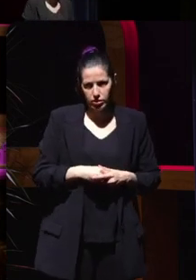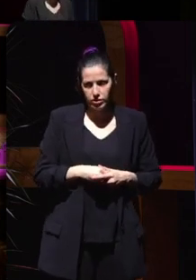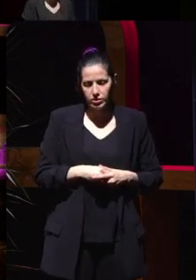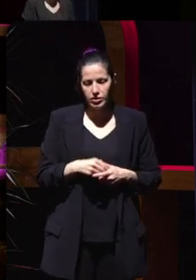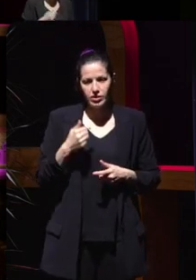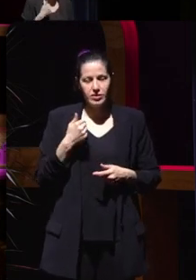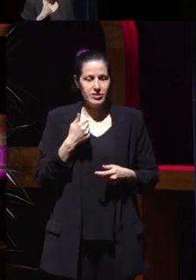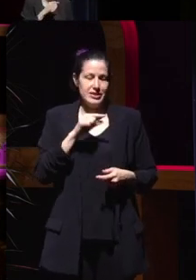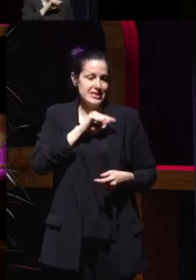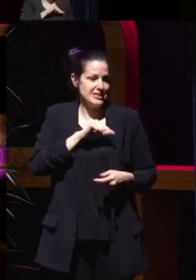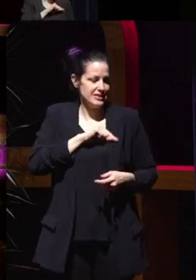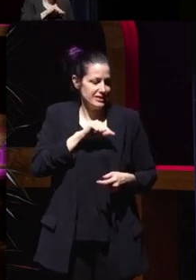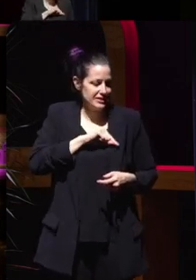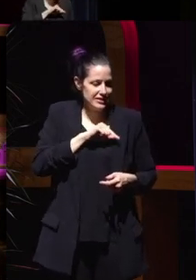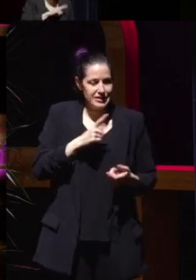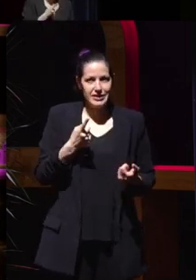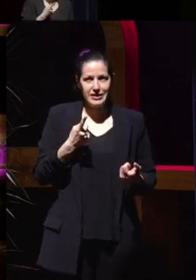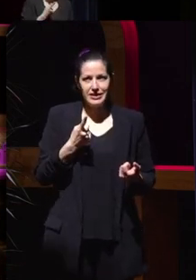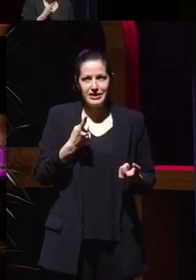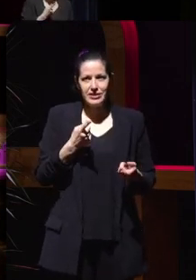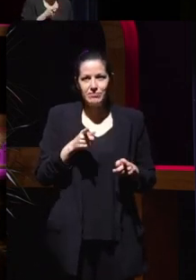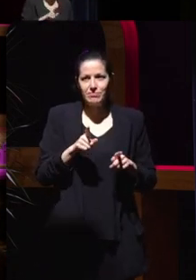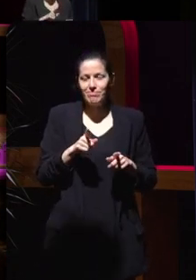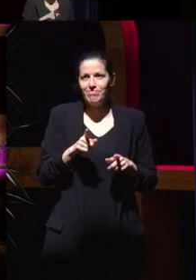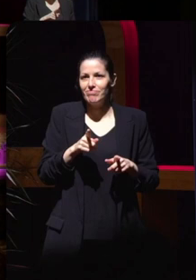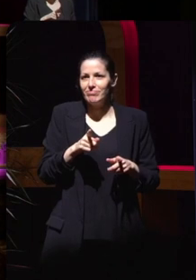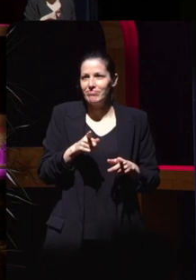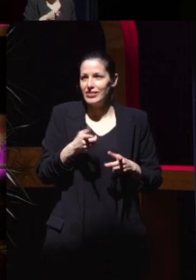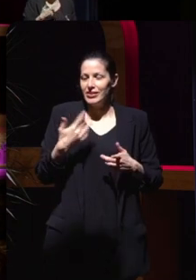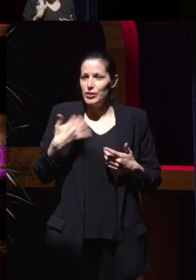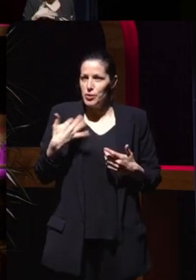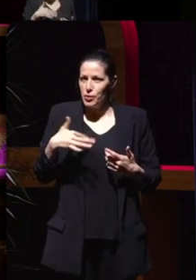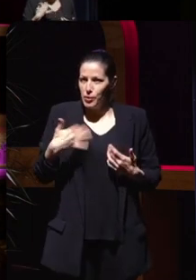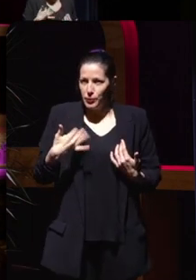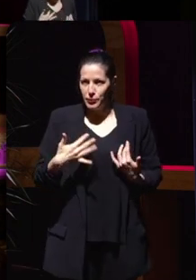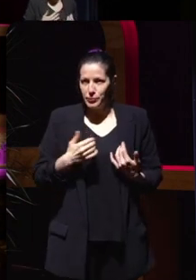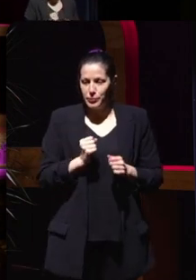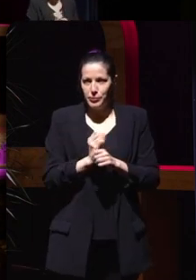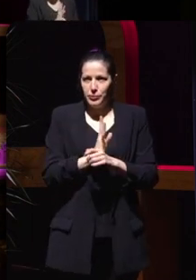fue absolutamente inconmensurable y paséis sudando tres días más pero no